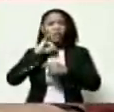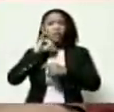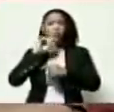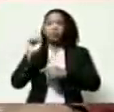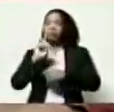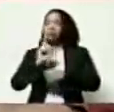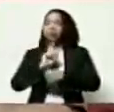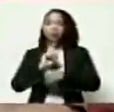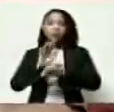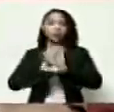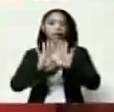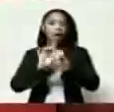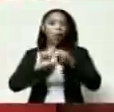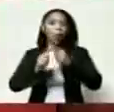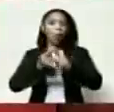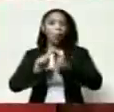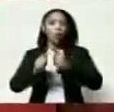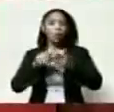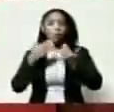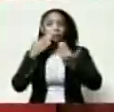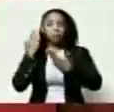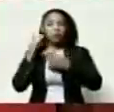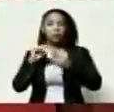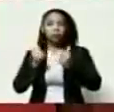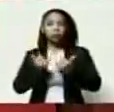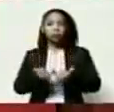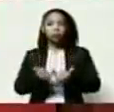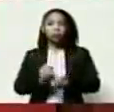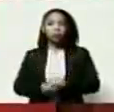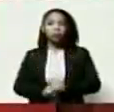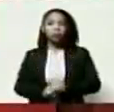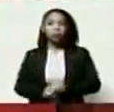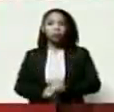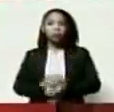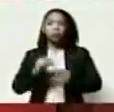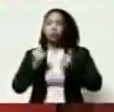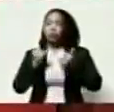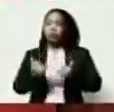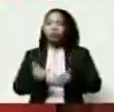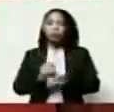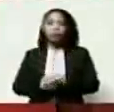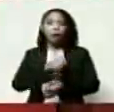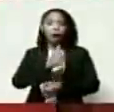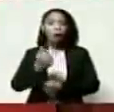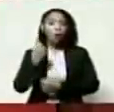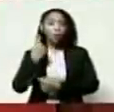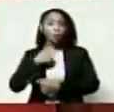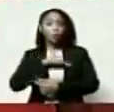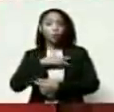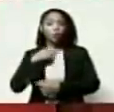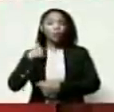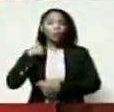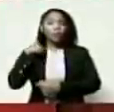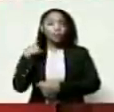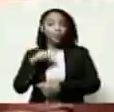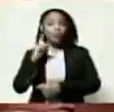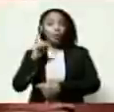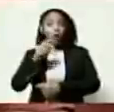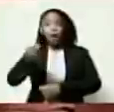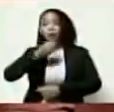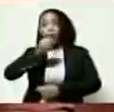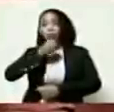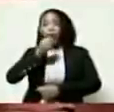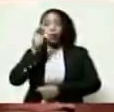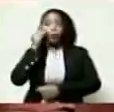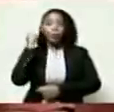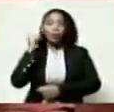no, no. Ya la cosa es inmediata. Inmediata. Cada uno de nosotros debe ser un reportero, una